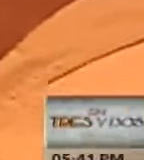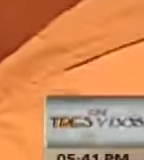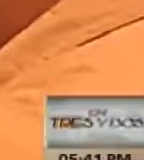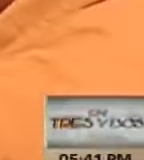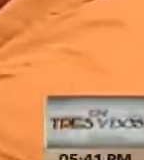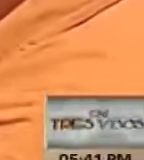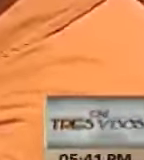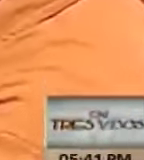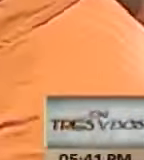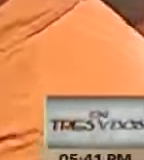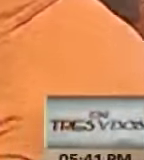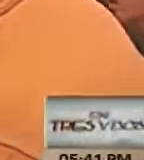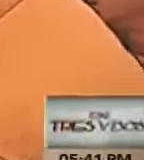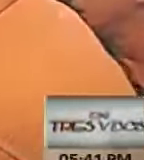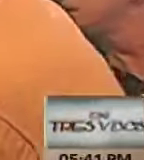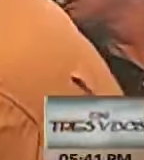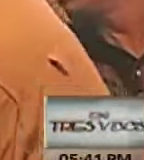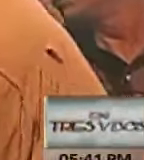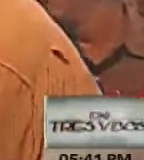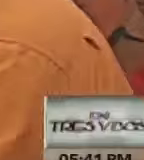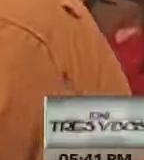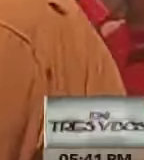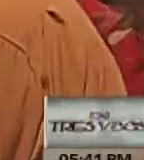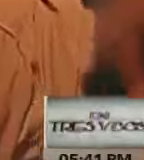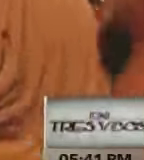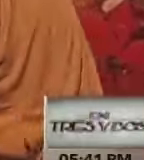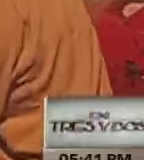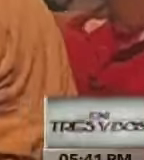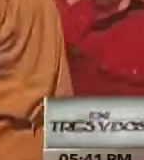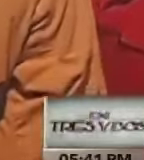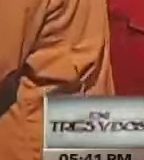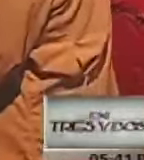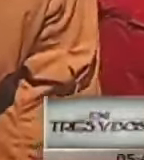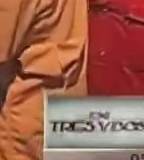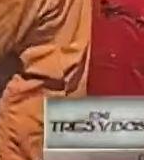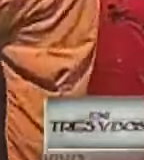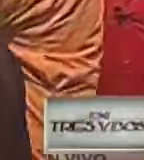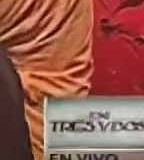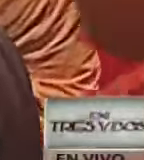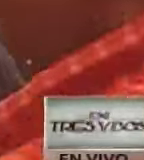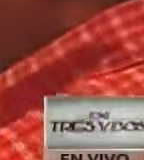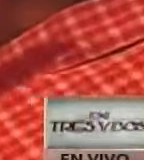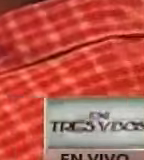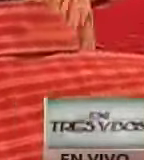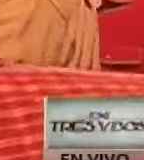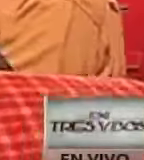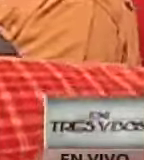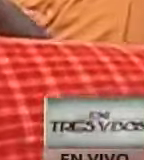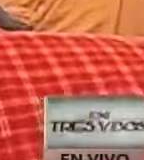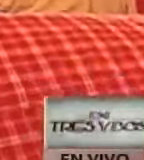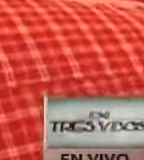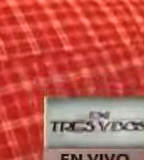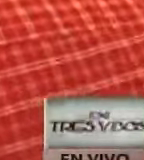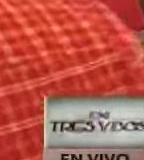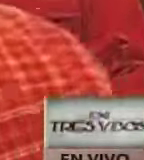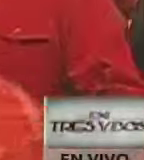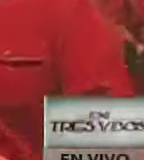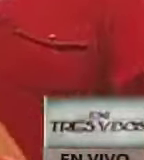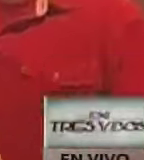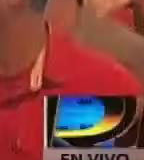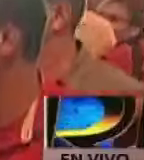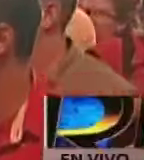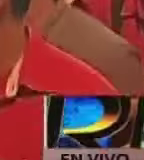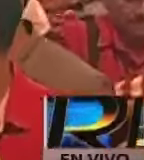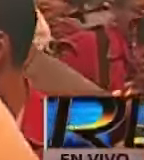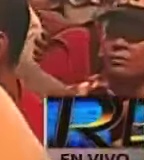este momento que se trabaja para fortalecer el ámbito económico de la nación. ¿Cuál es el aporte que desde Pequivén, que desde el área petroquímica